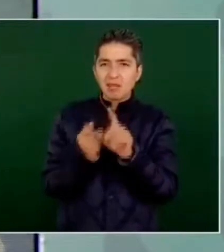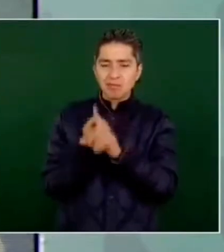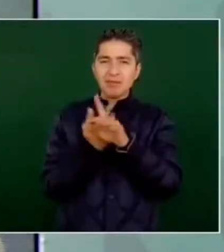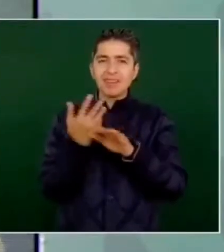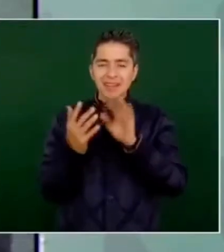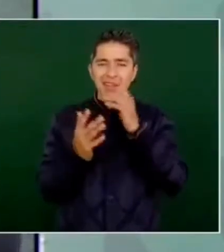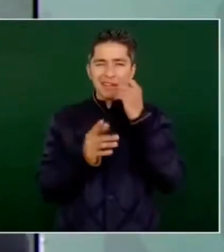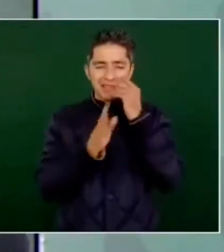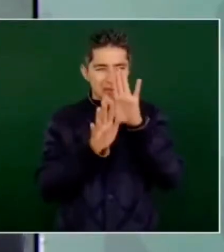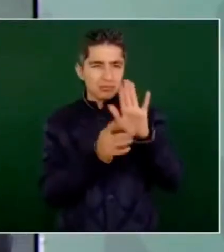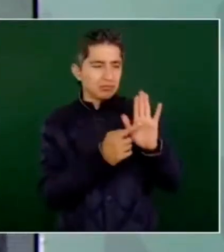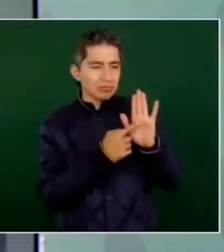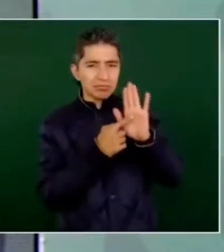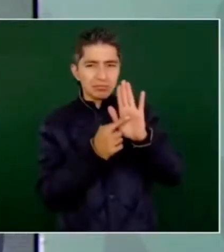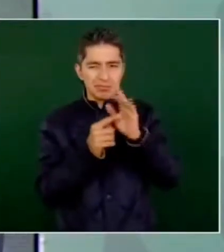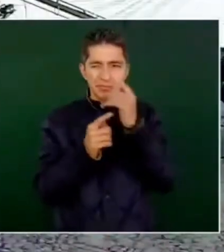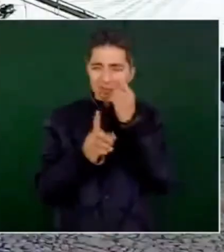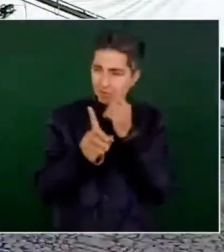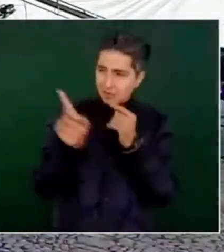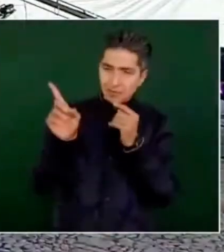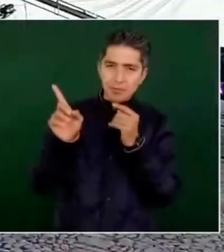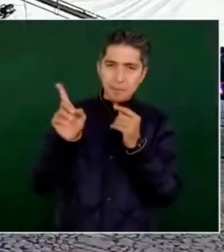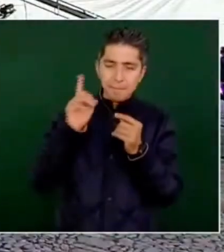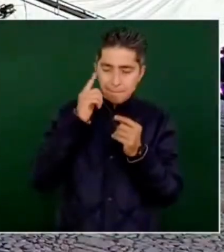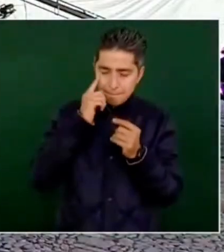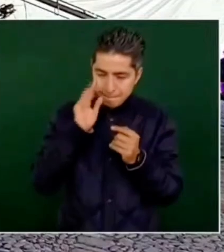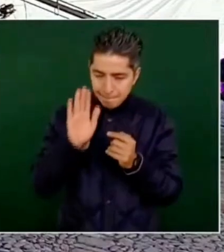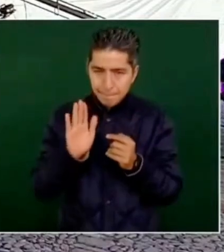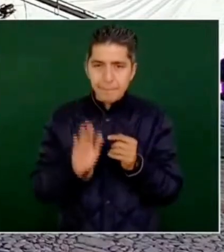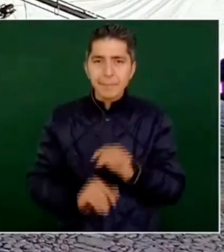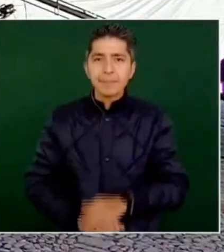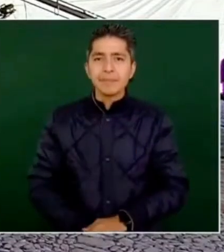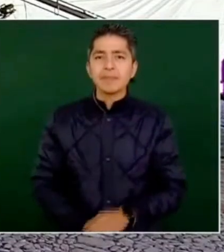Ahorita vamos a ver cómo lo titula.